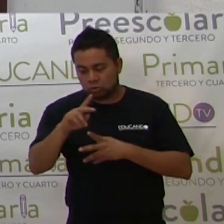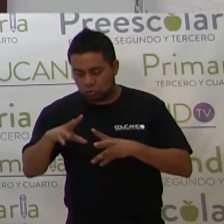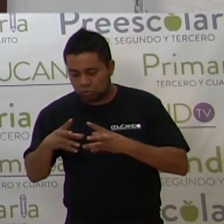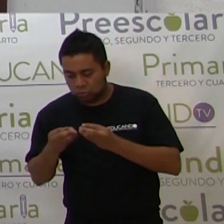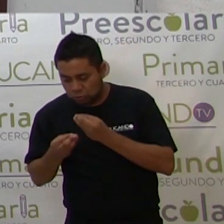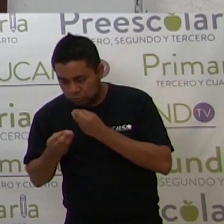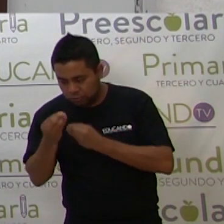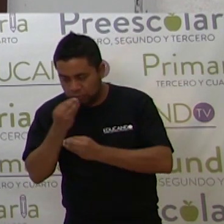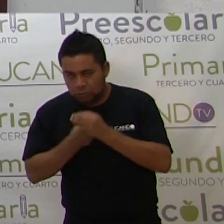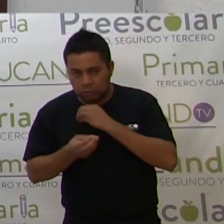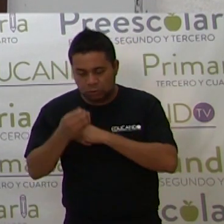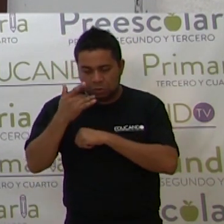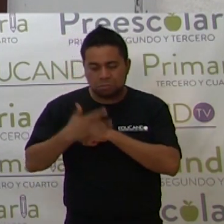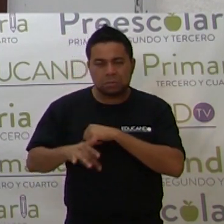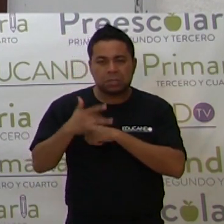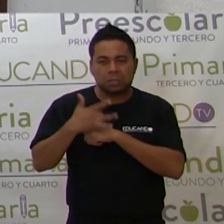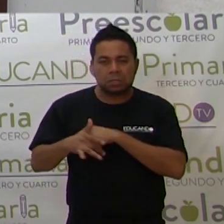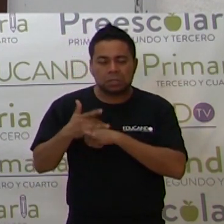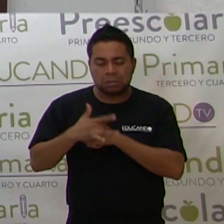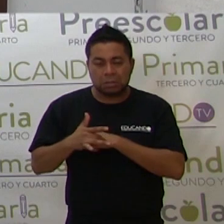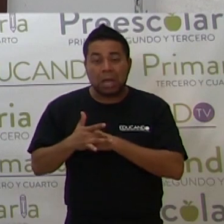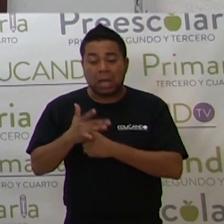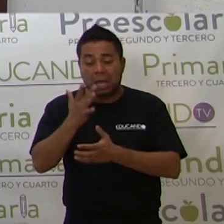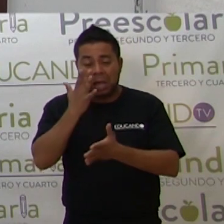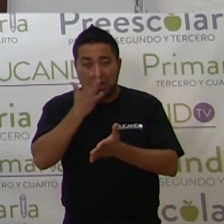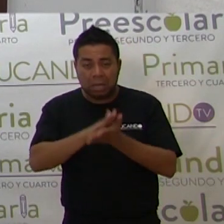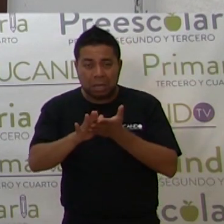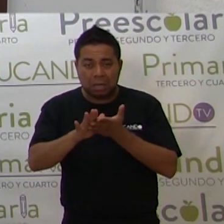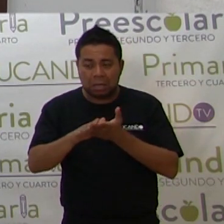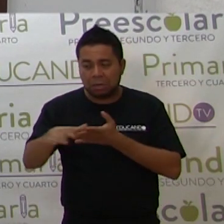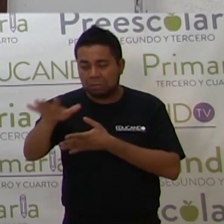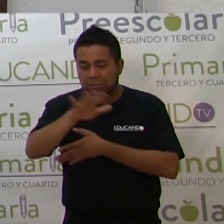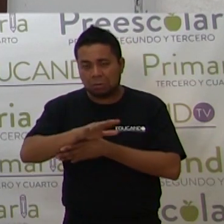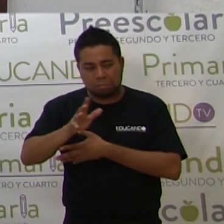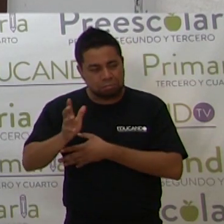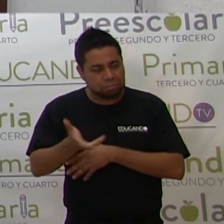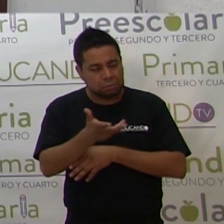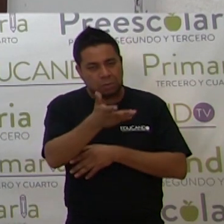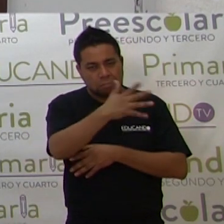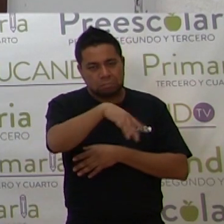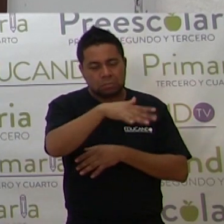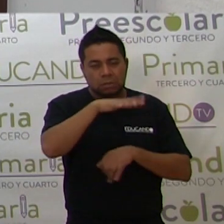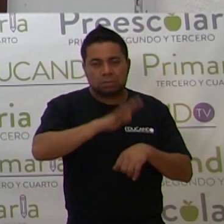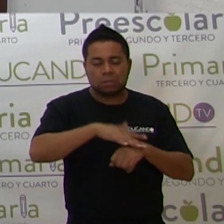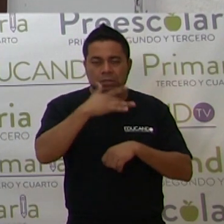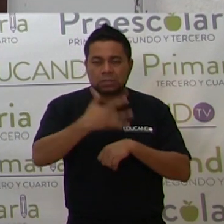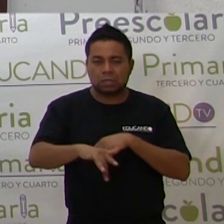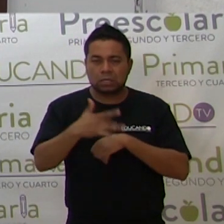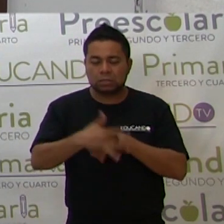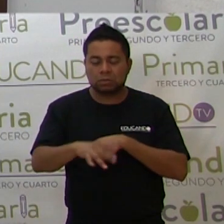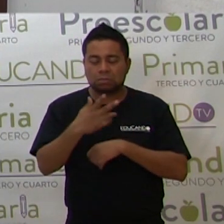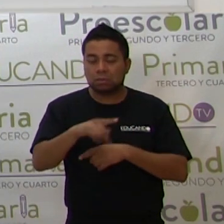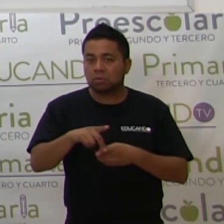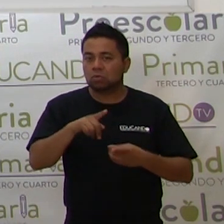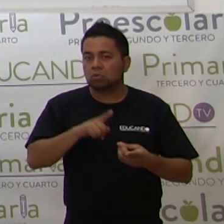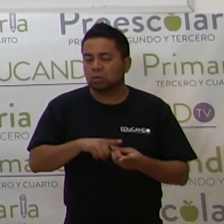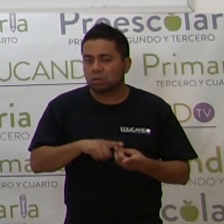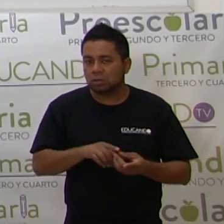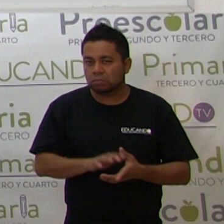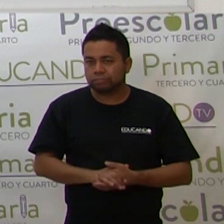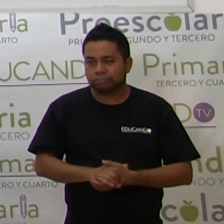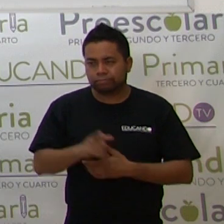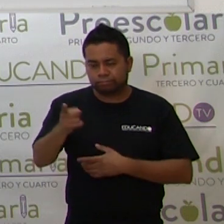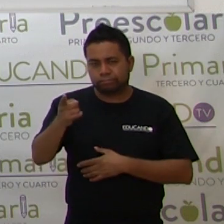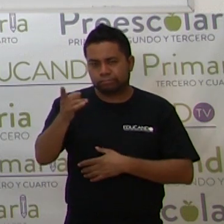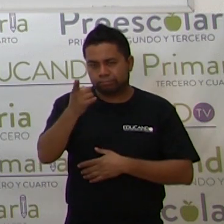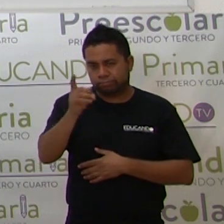a comer el queso y cuando se lo terminaban iban a buscar más. ¿Pero en qué lugar? Tú me vas a